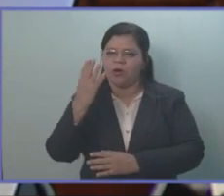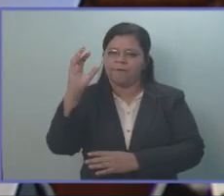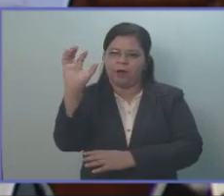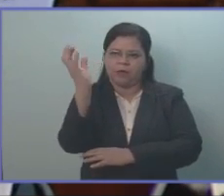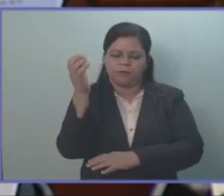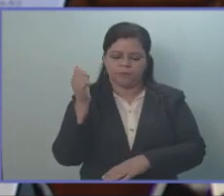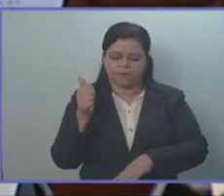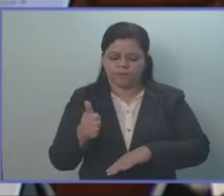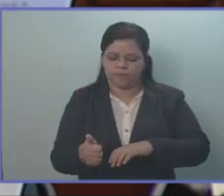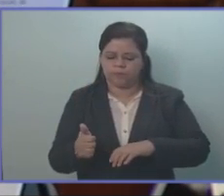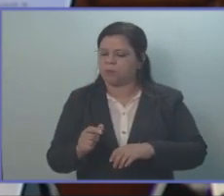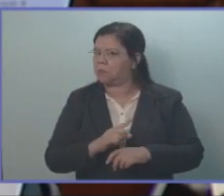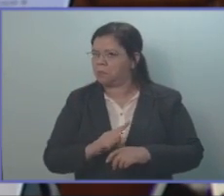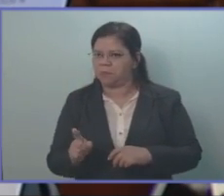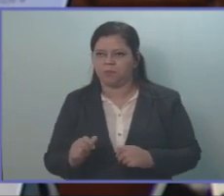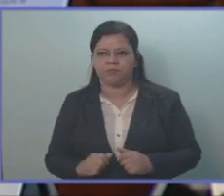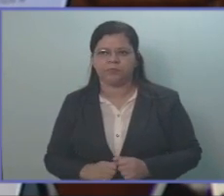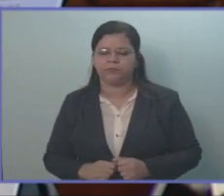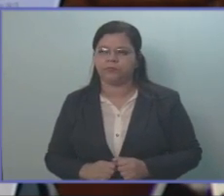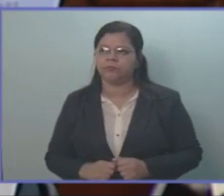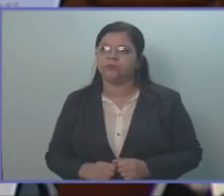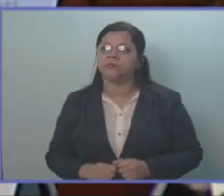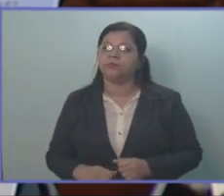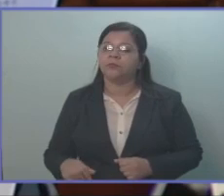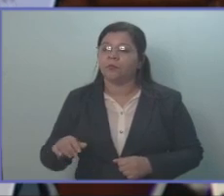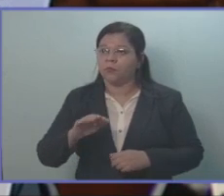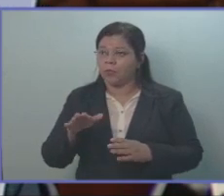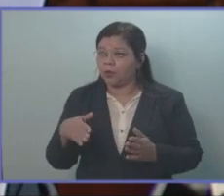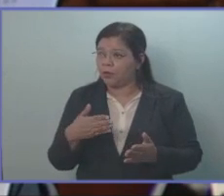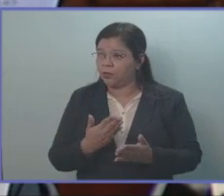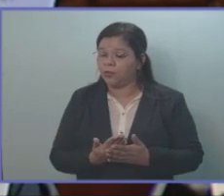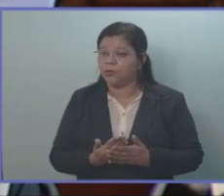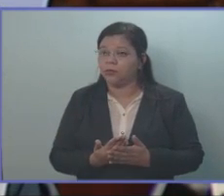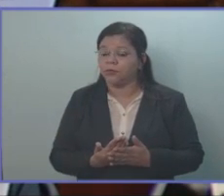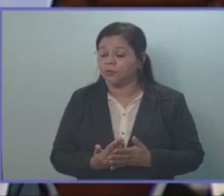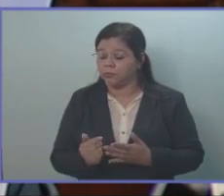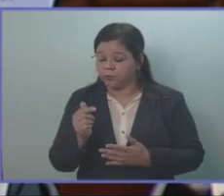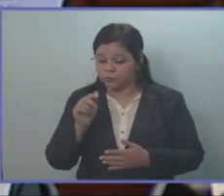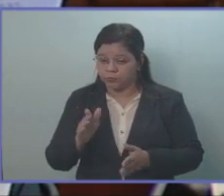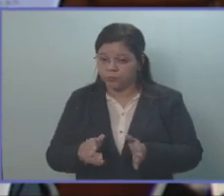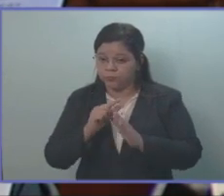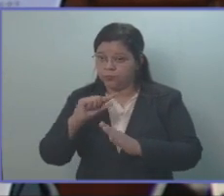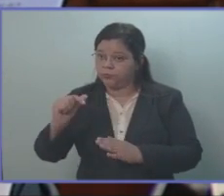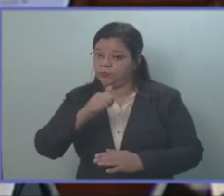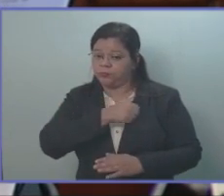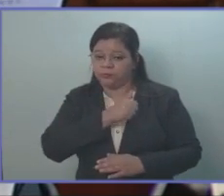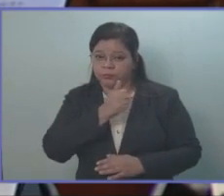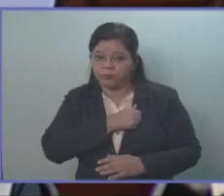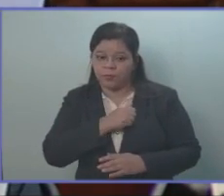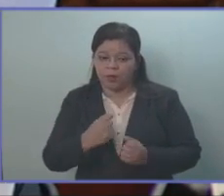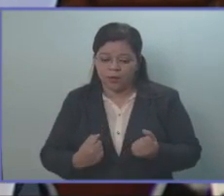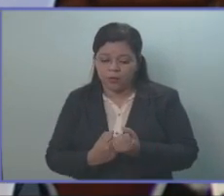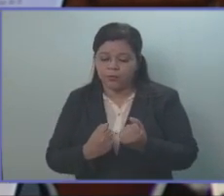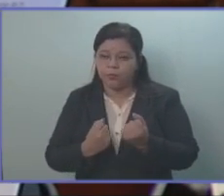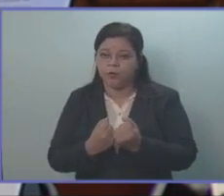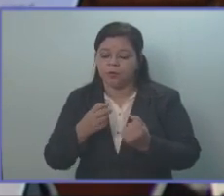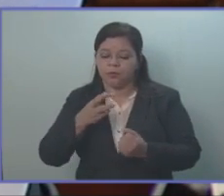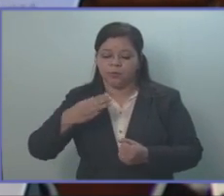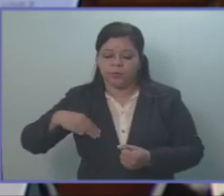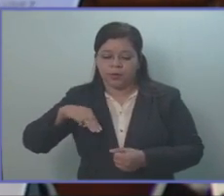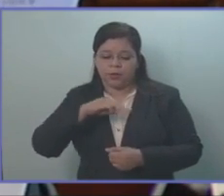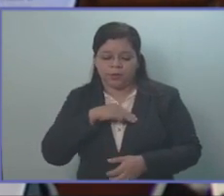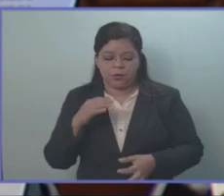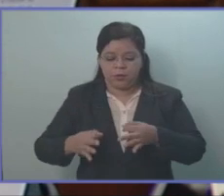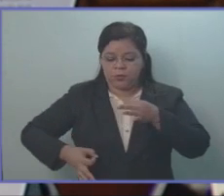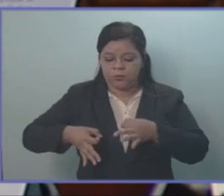menor. Las instancias correspondientes deberán cooperar con el Ministerio de Justicia y Seguridad